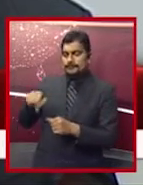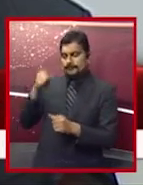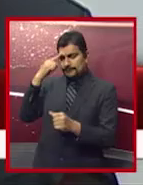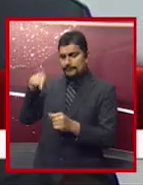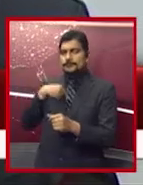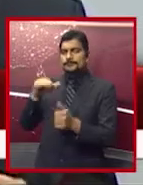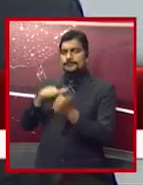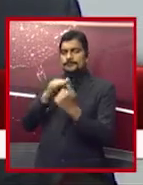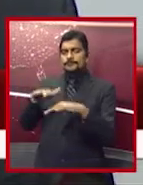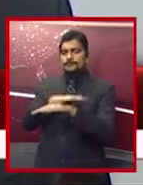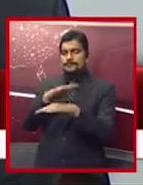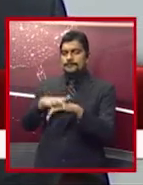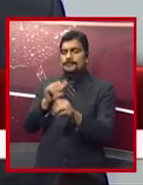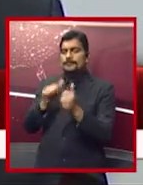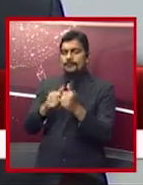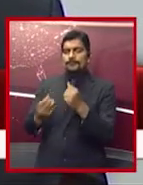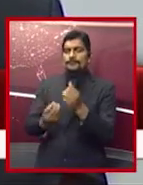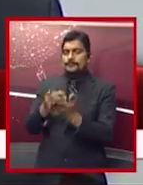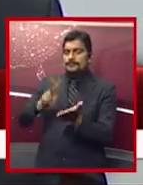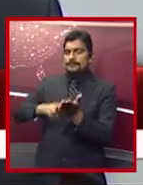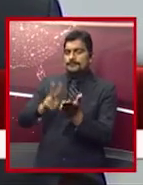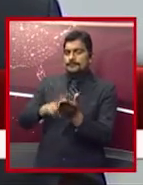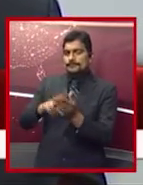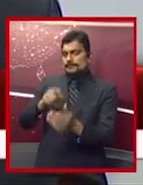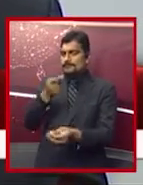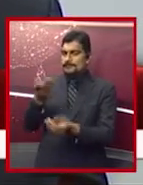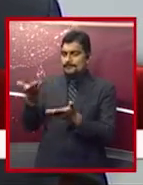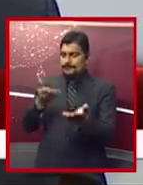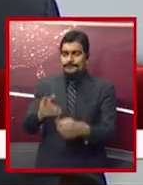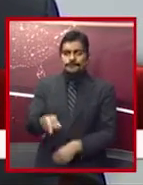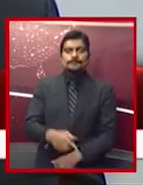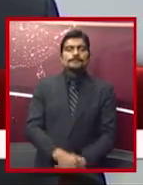un ajuste en el precio de referencia.